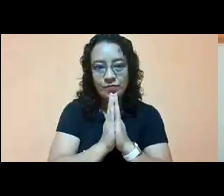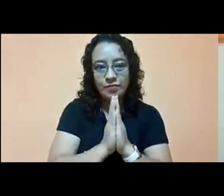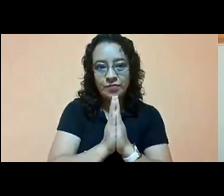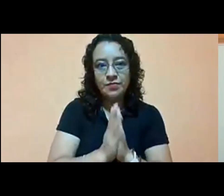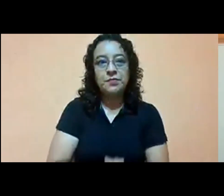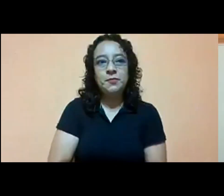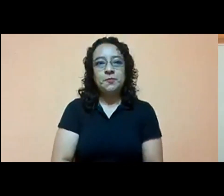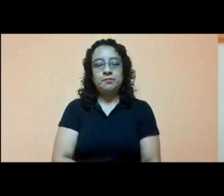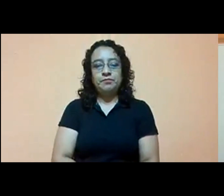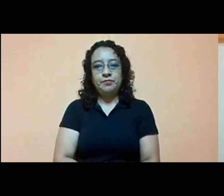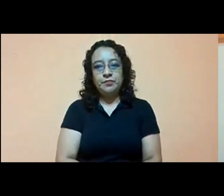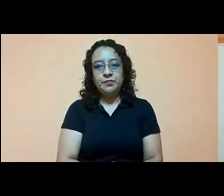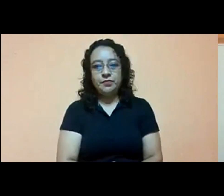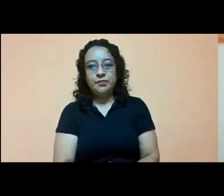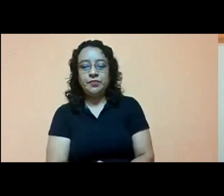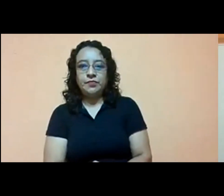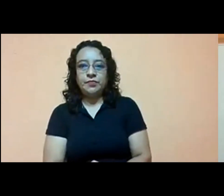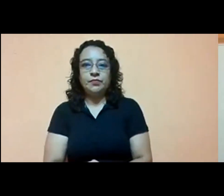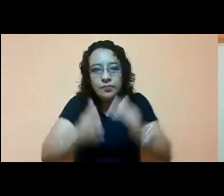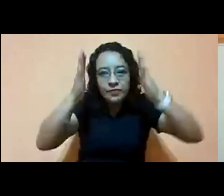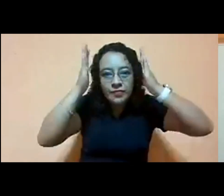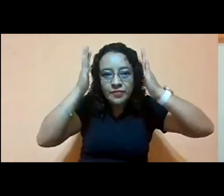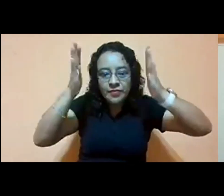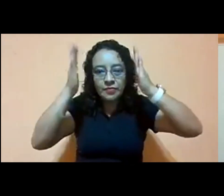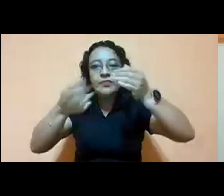que puedan ustedes